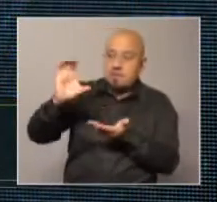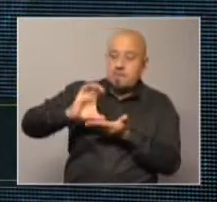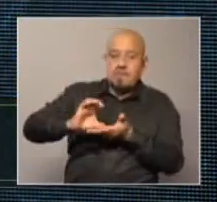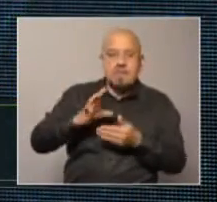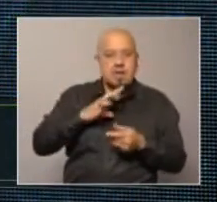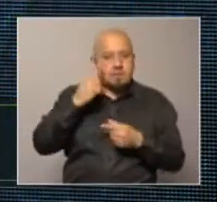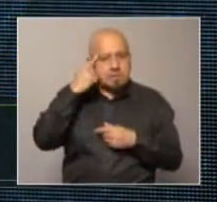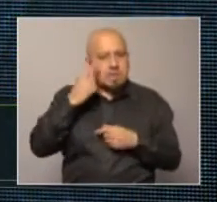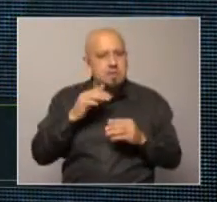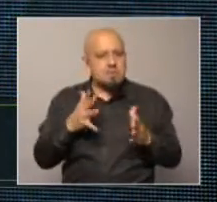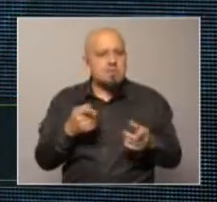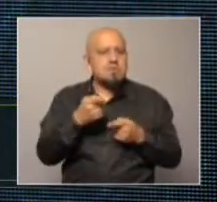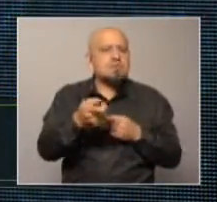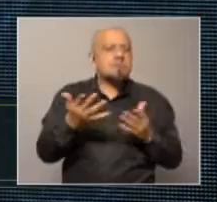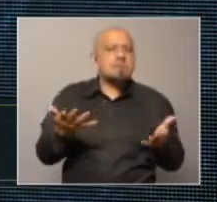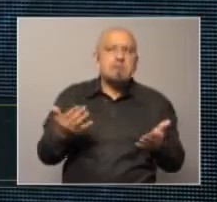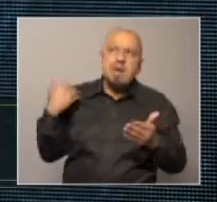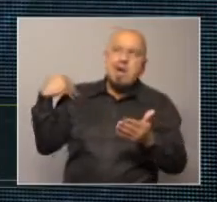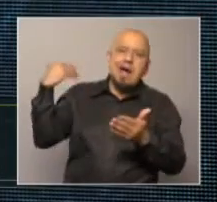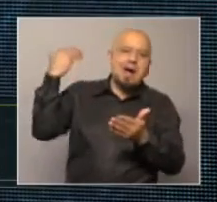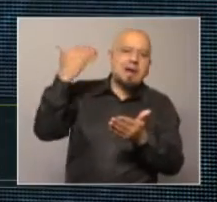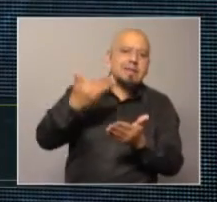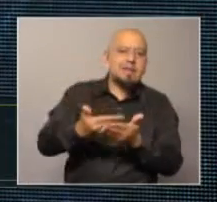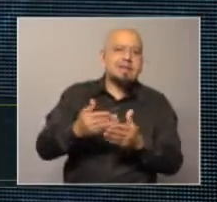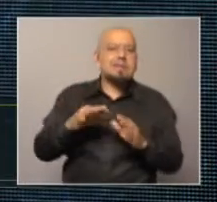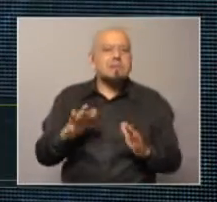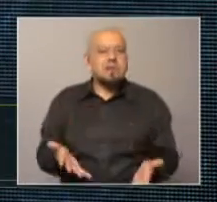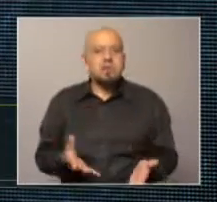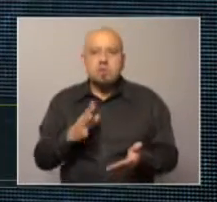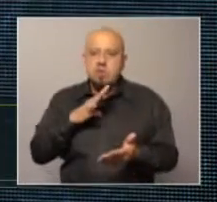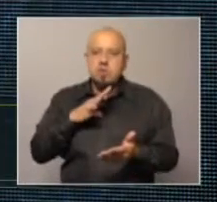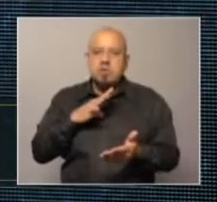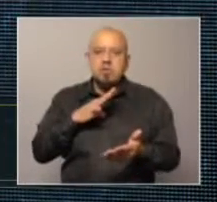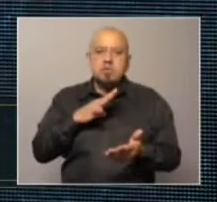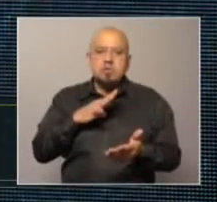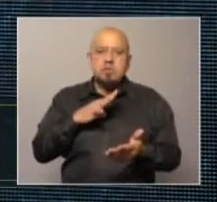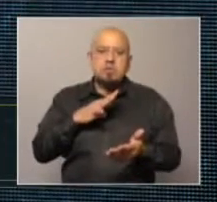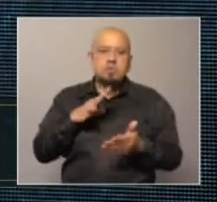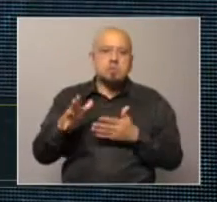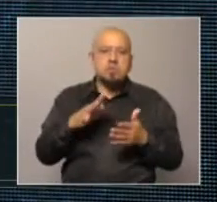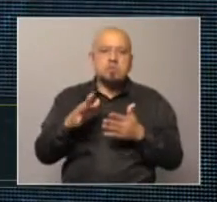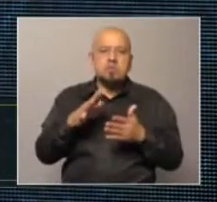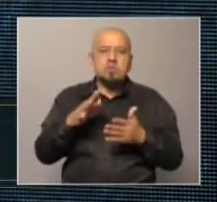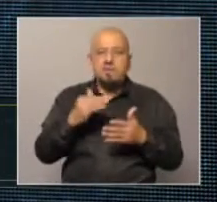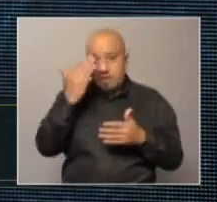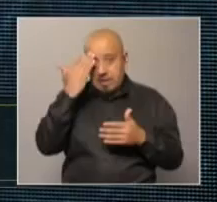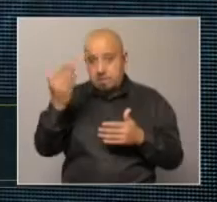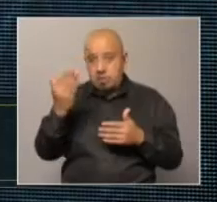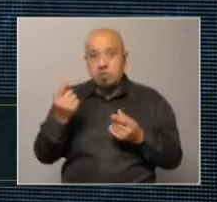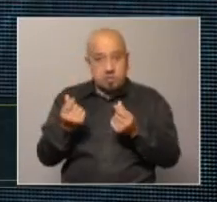que ver un poco de qué realidad se viene. Hubo una inversión muy grande durante los últimos... 2 gobiernos del Frente